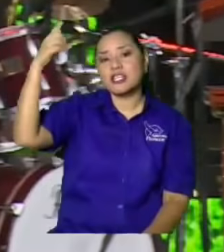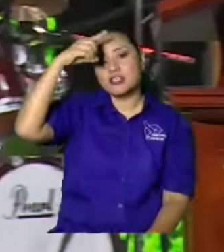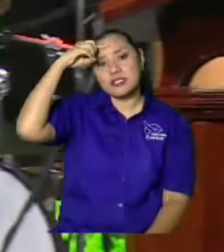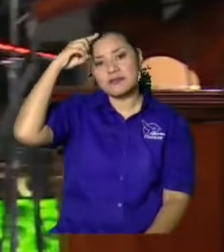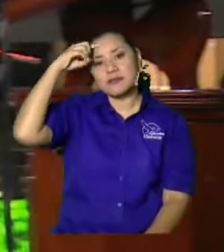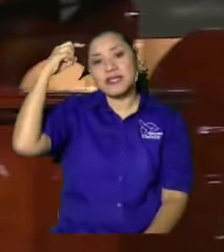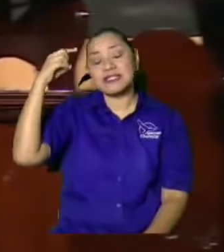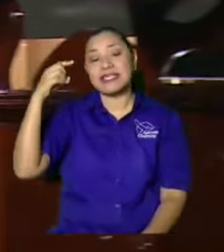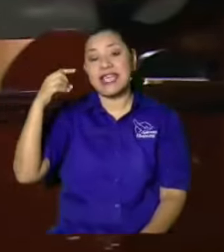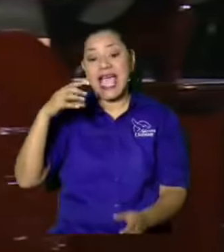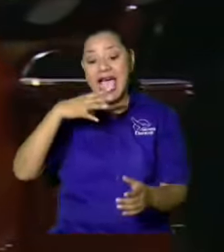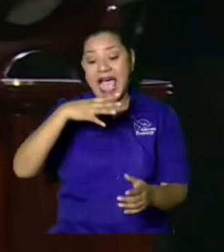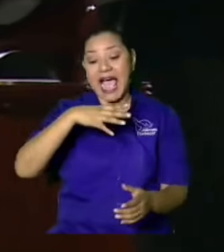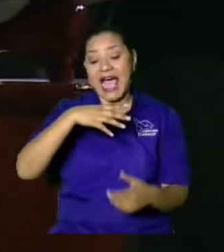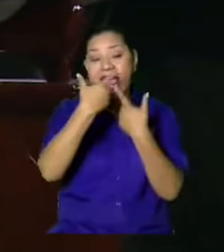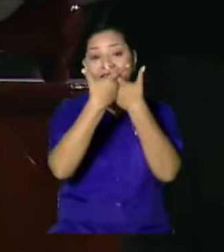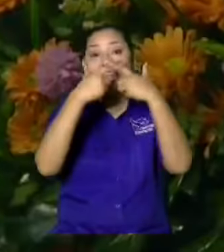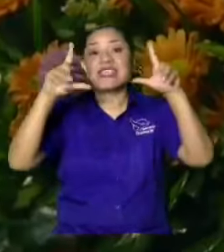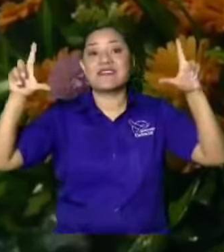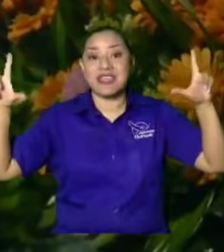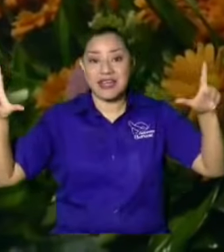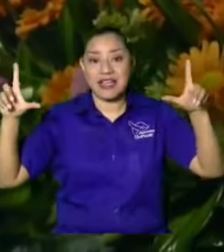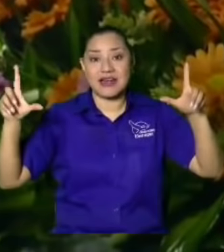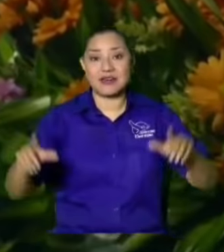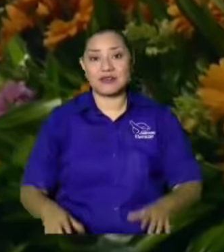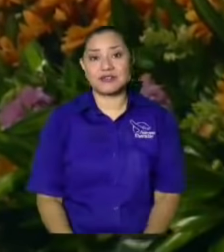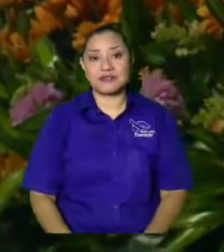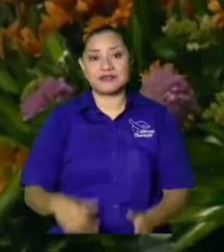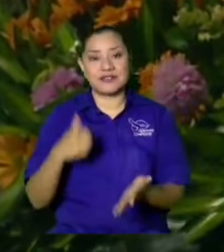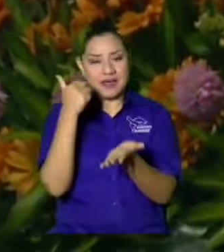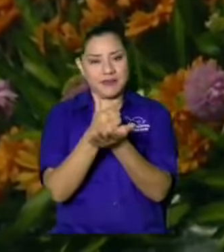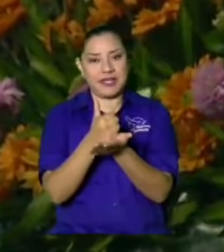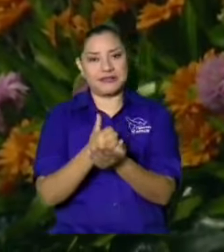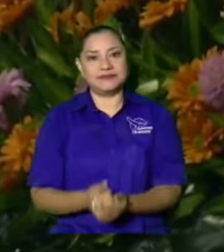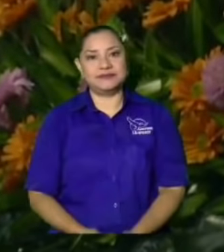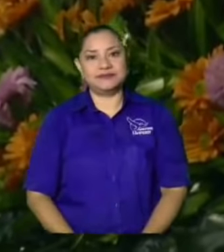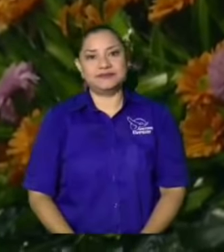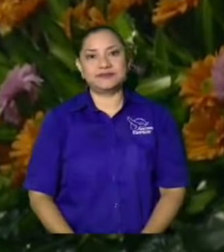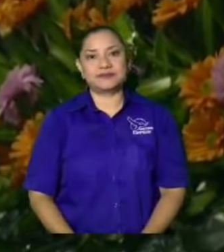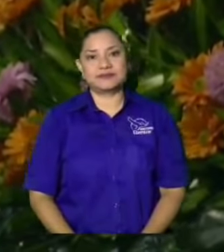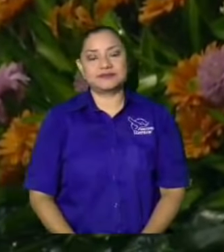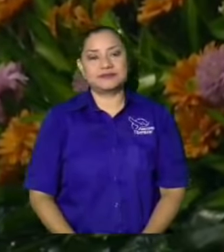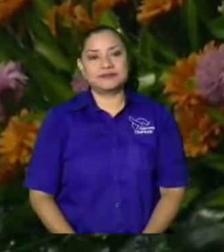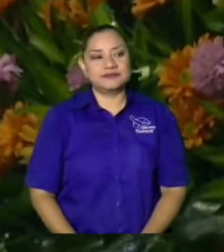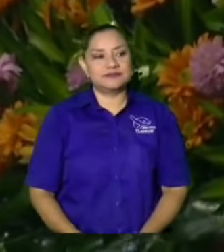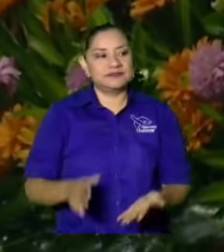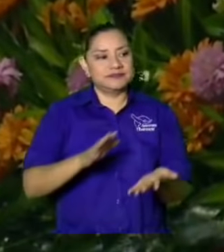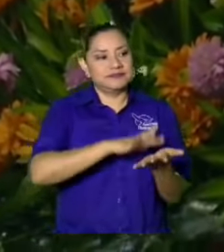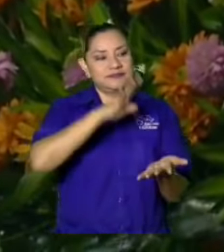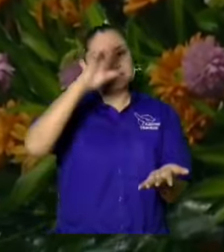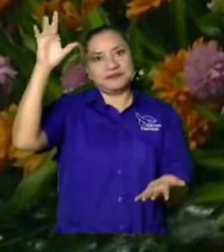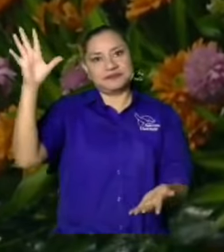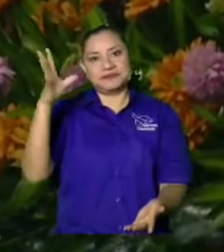sacarlos? ¿Le da gloria a Dios? Amén. Le da gloria a Dios. Entonces